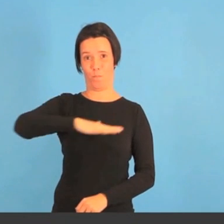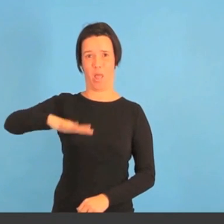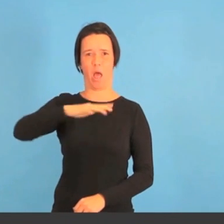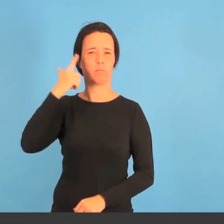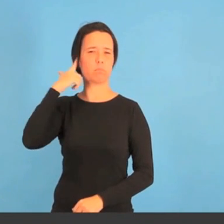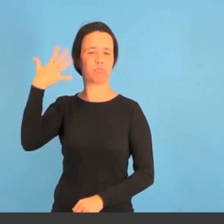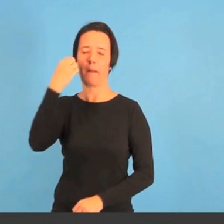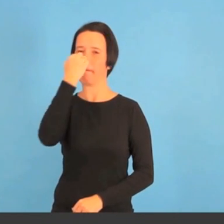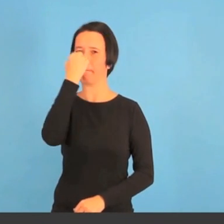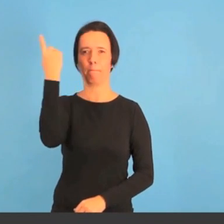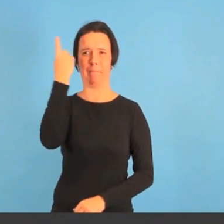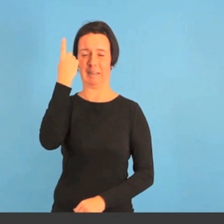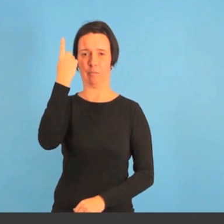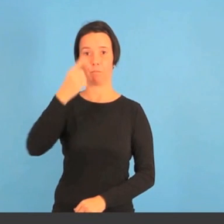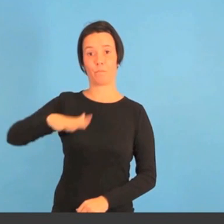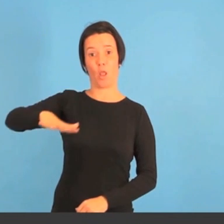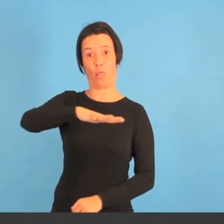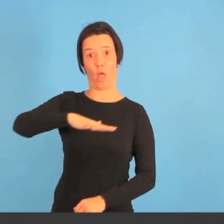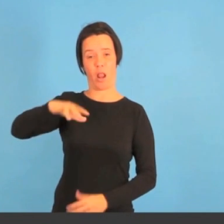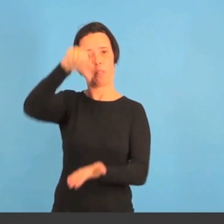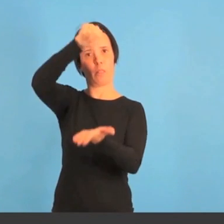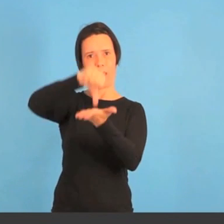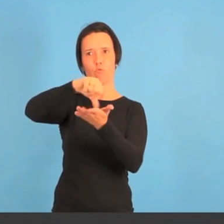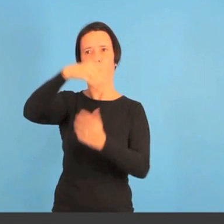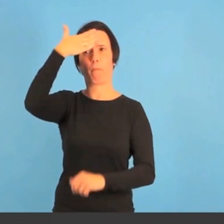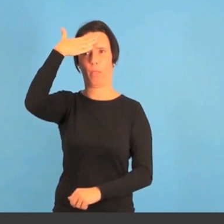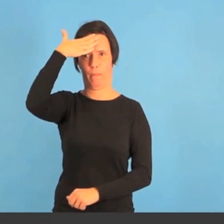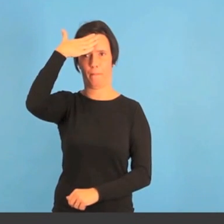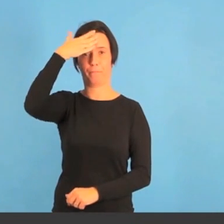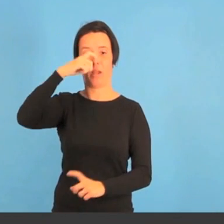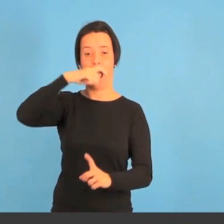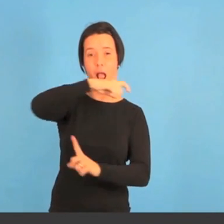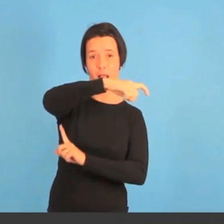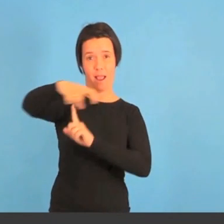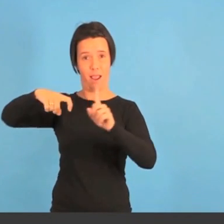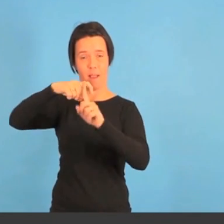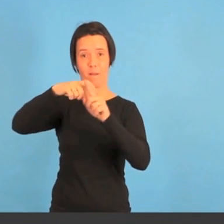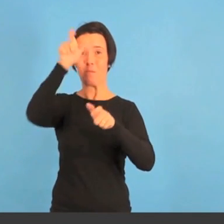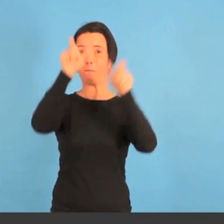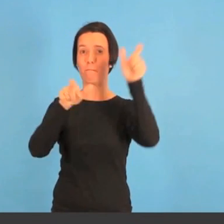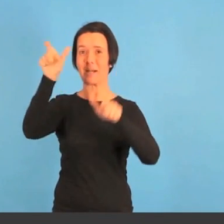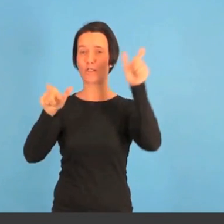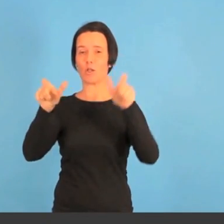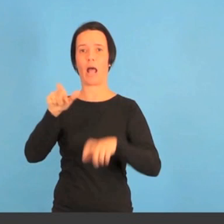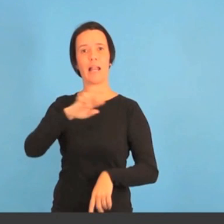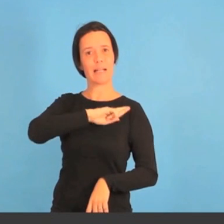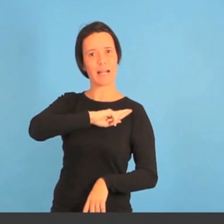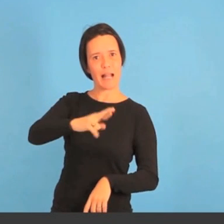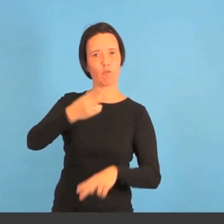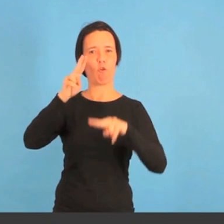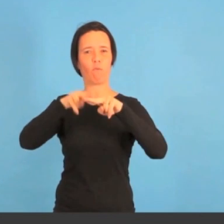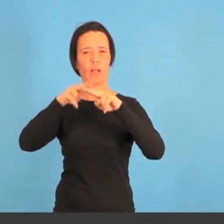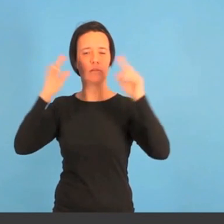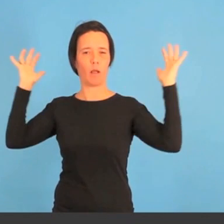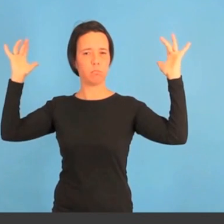es uno de los lugares más emblemáticos de la población es el centro neurálgico por excelencia de las celebraciones